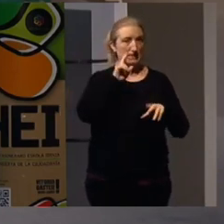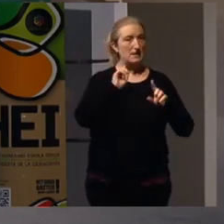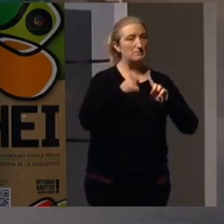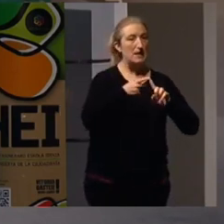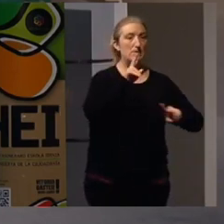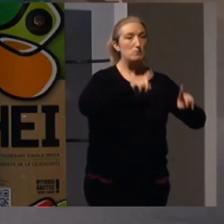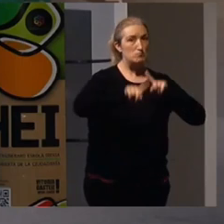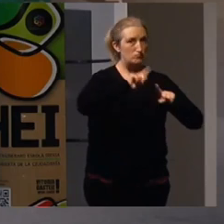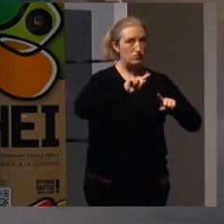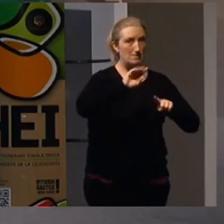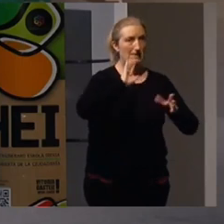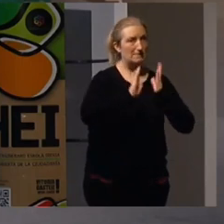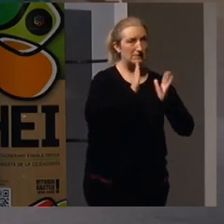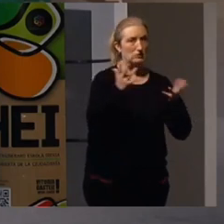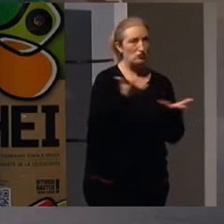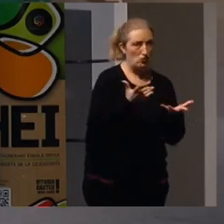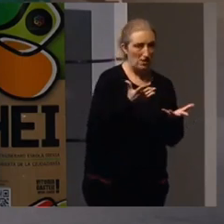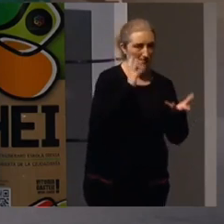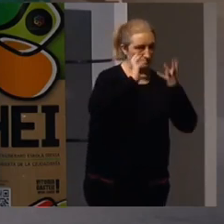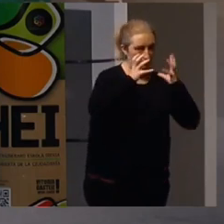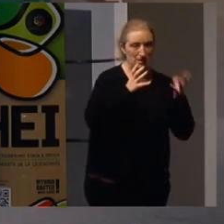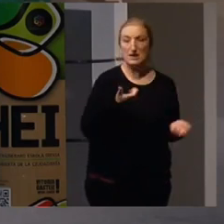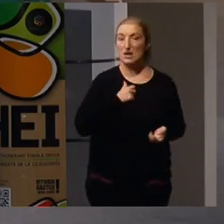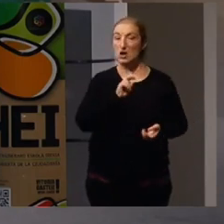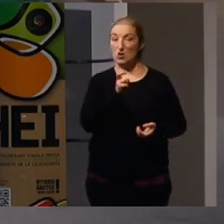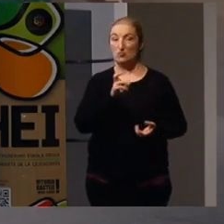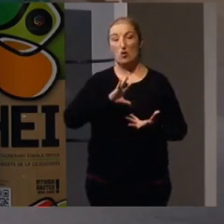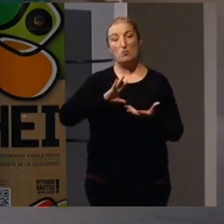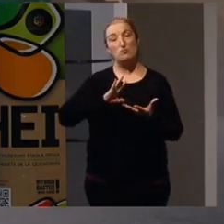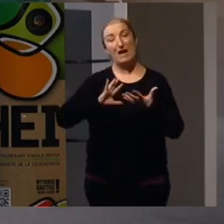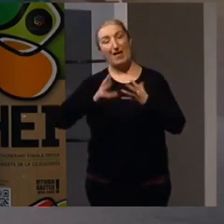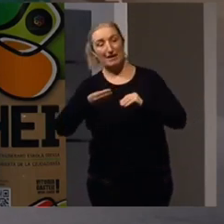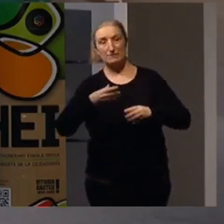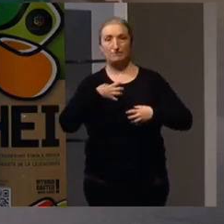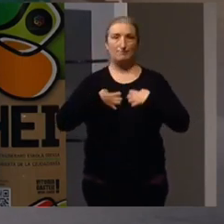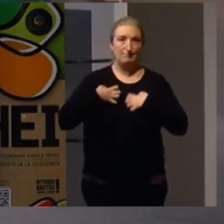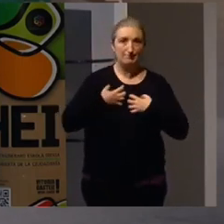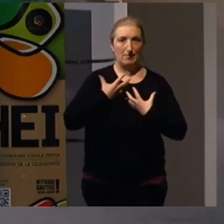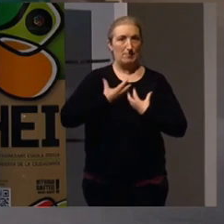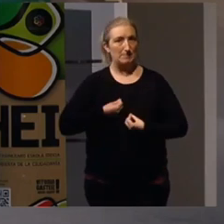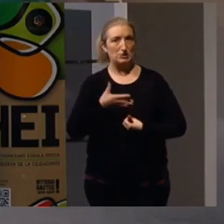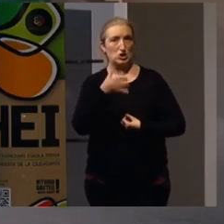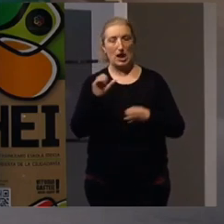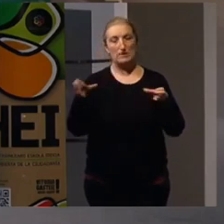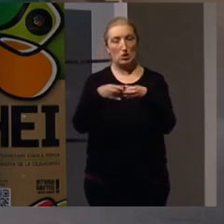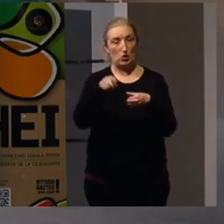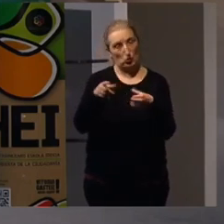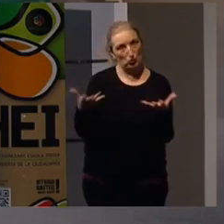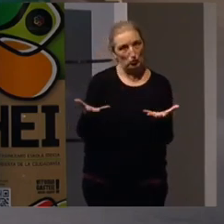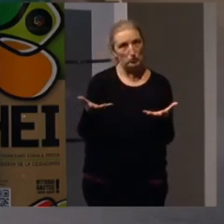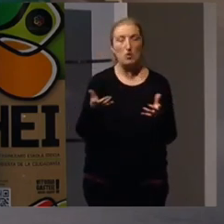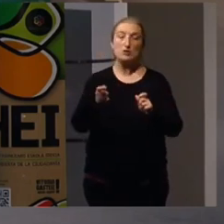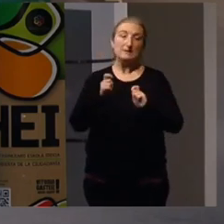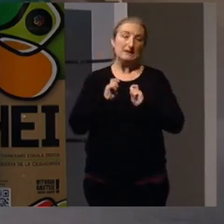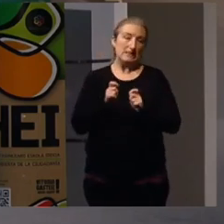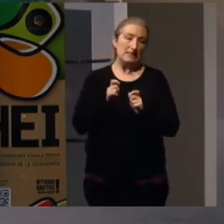de trastorno mental grave. La gente que se podría entender que tienen un trastorno adaptativo, tipo ansiedad o depresión, que no son tan desestructurantes,